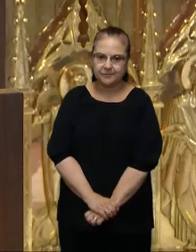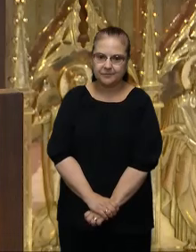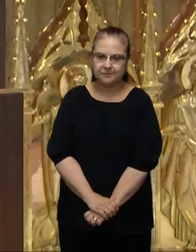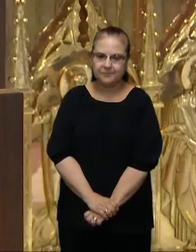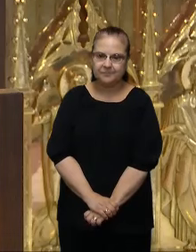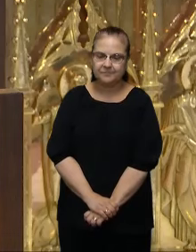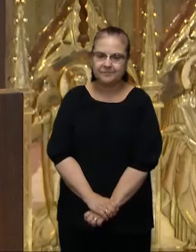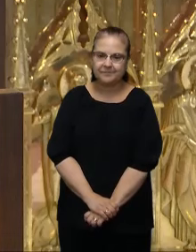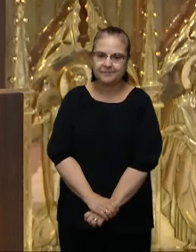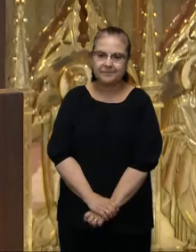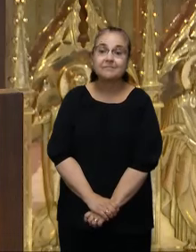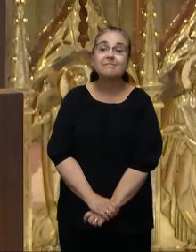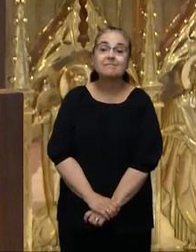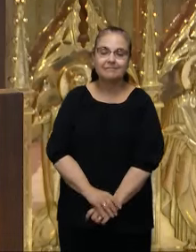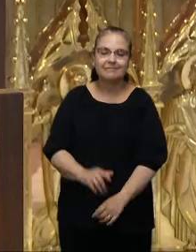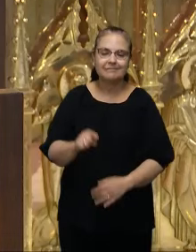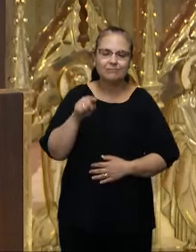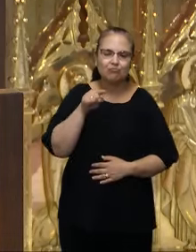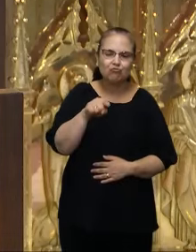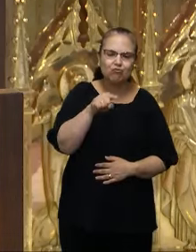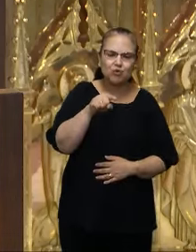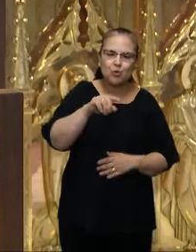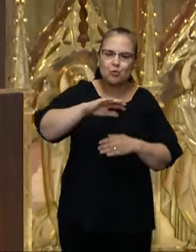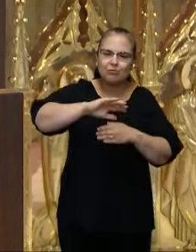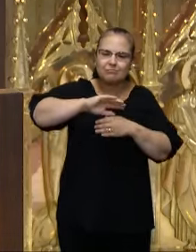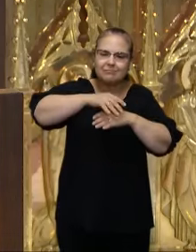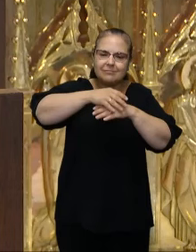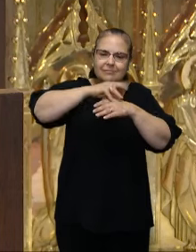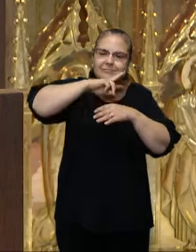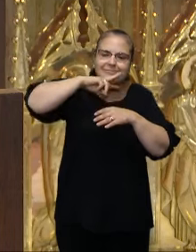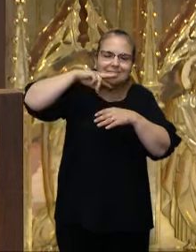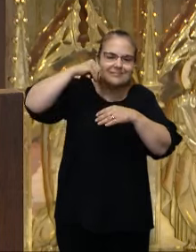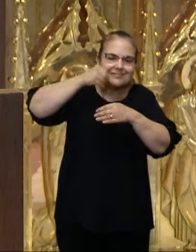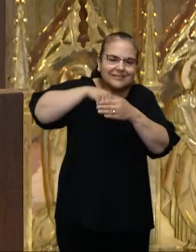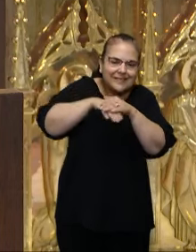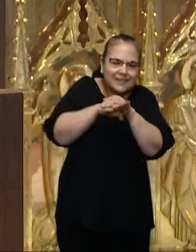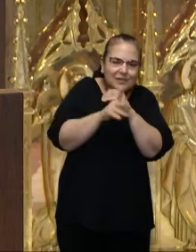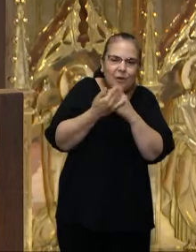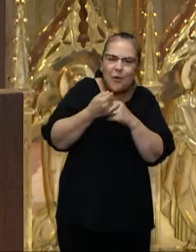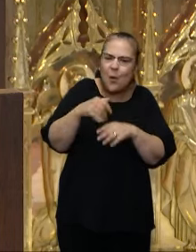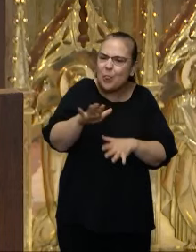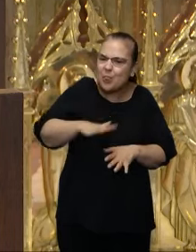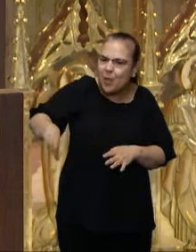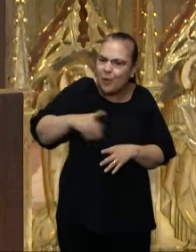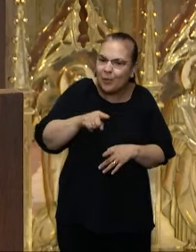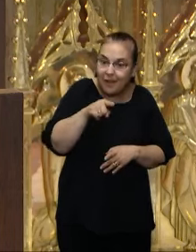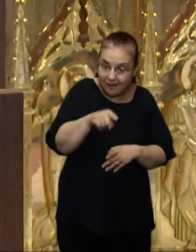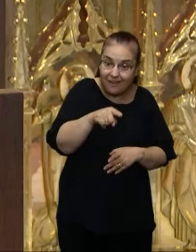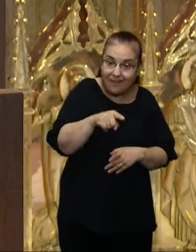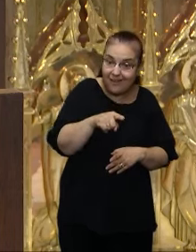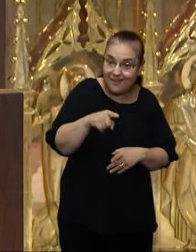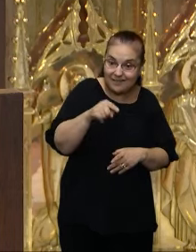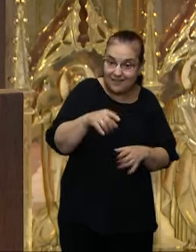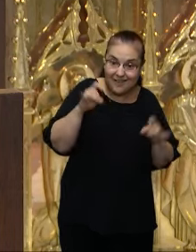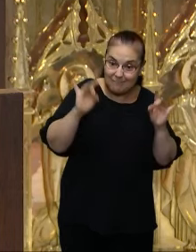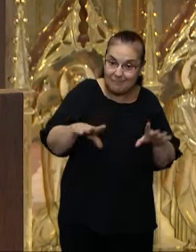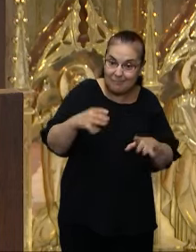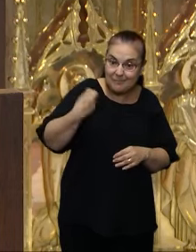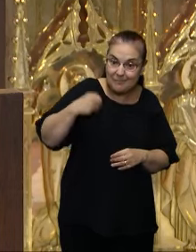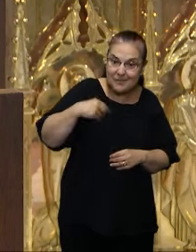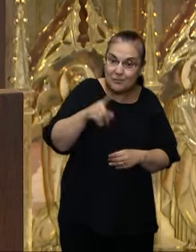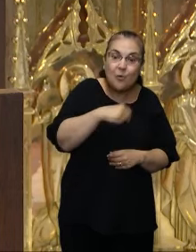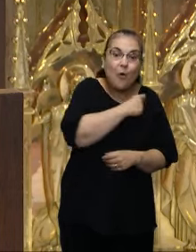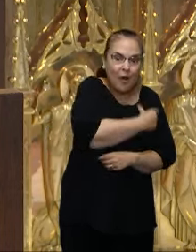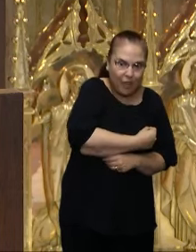Donde está tu tesoro, allí está también tu corazón, dirá también el Señor en